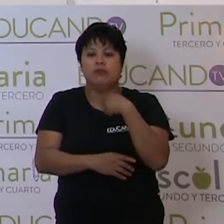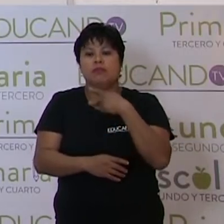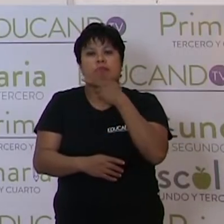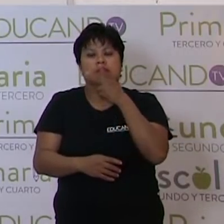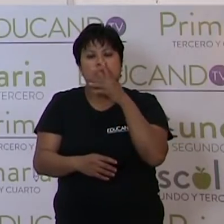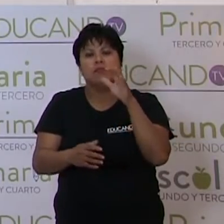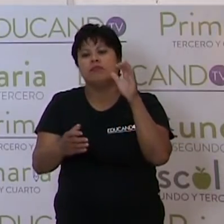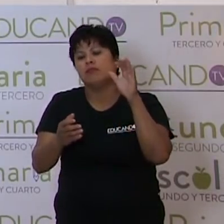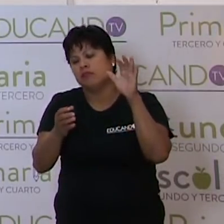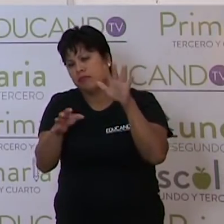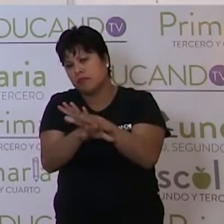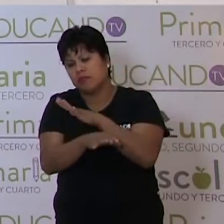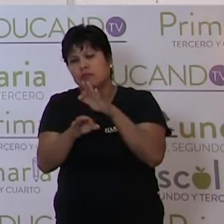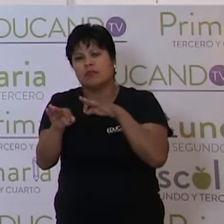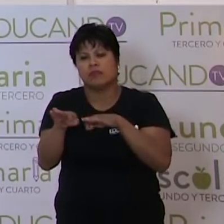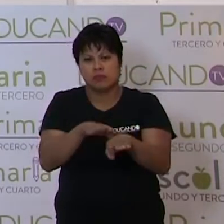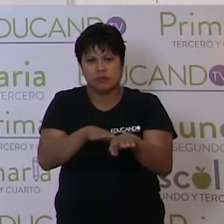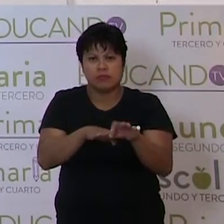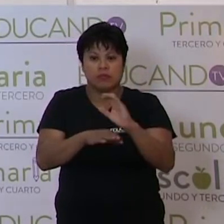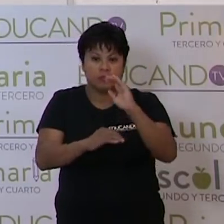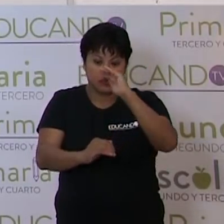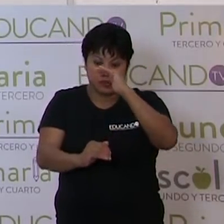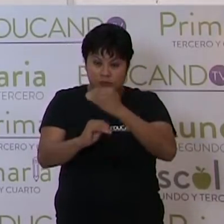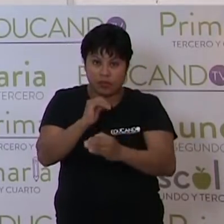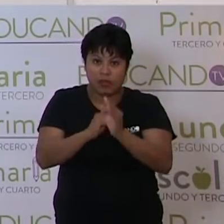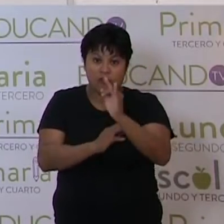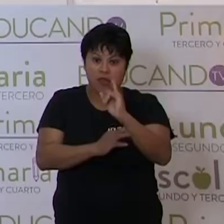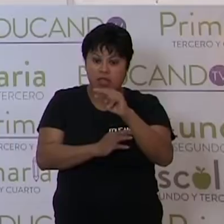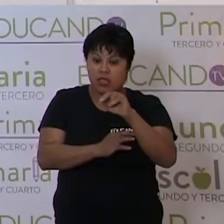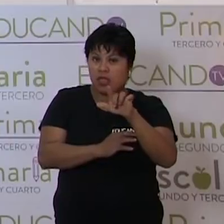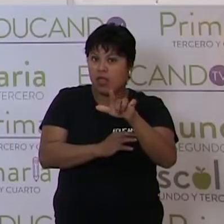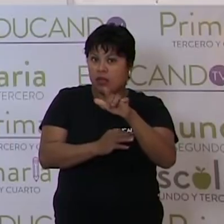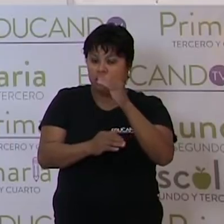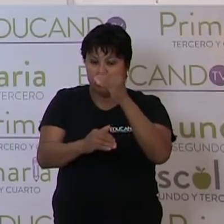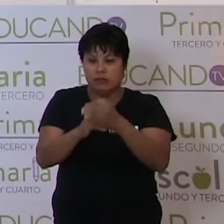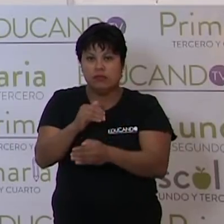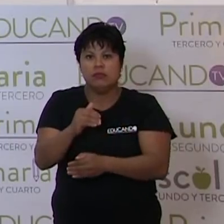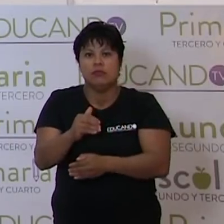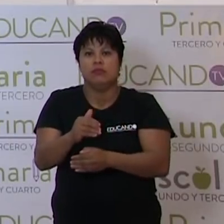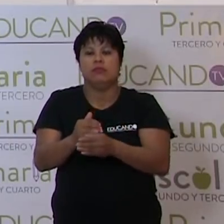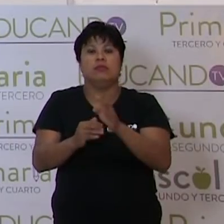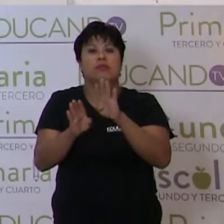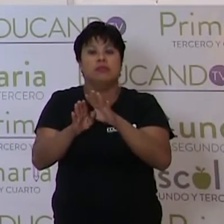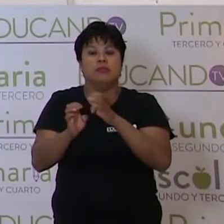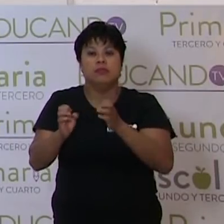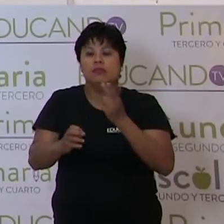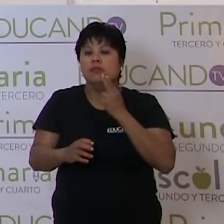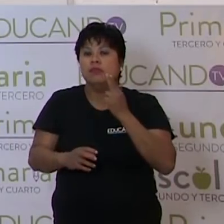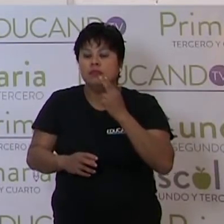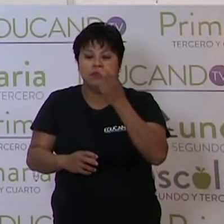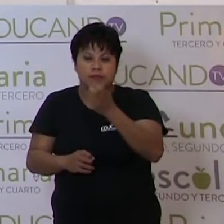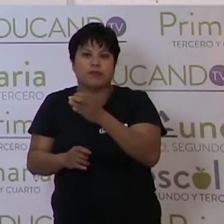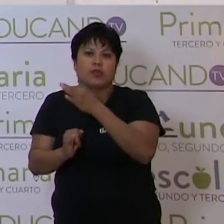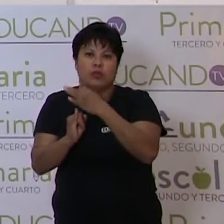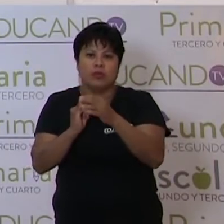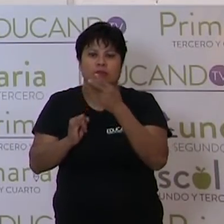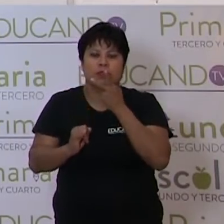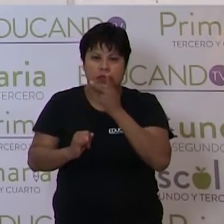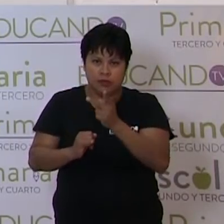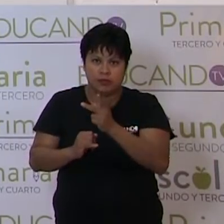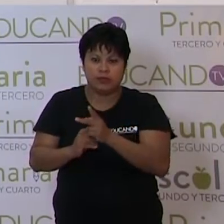cambió de trabajo. Finalmente, fíjense cómo está utilizando esta última